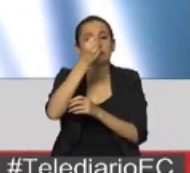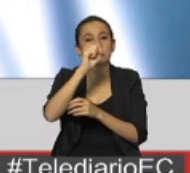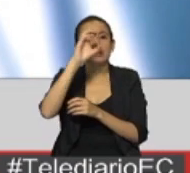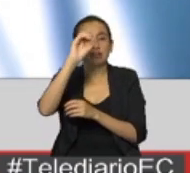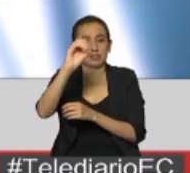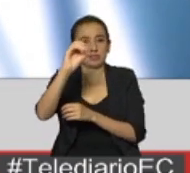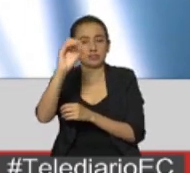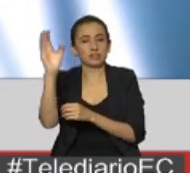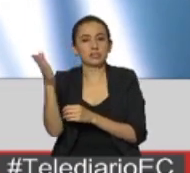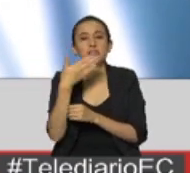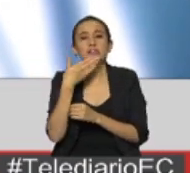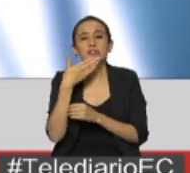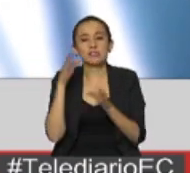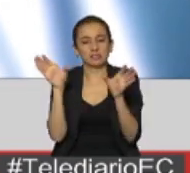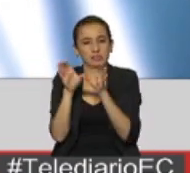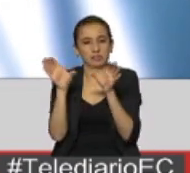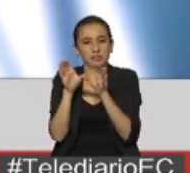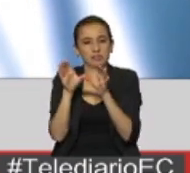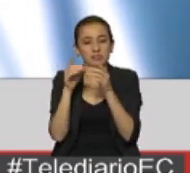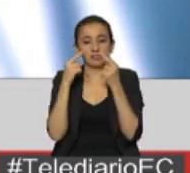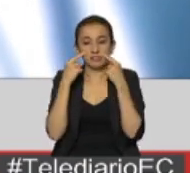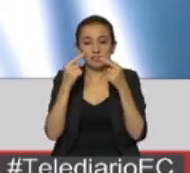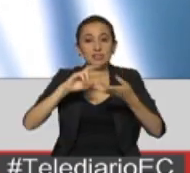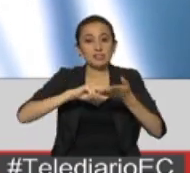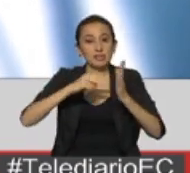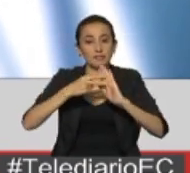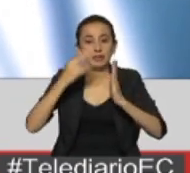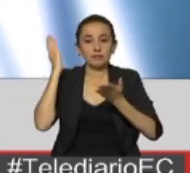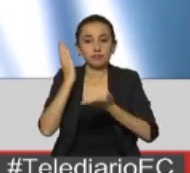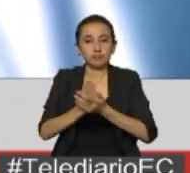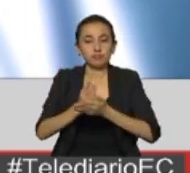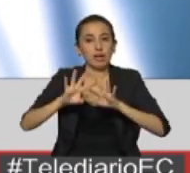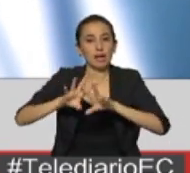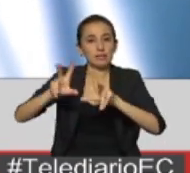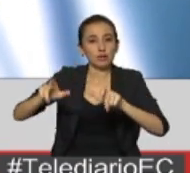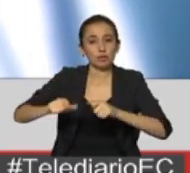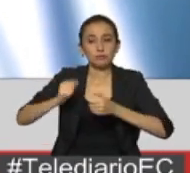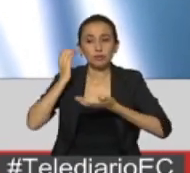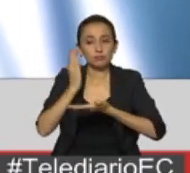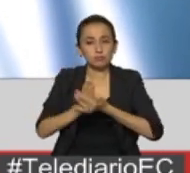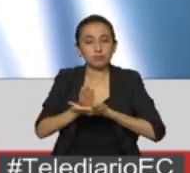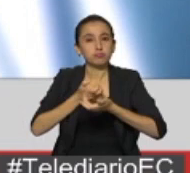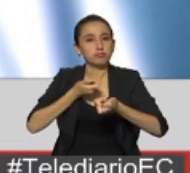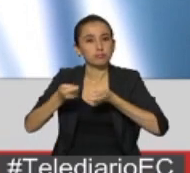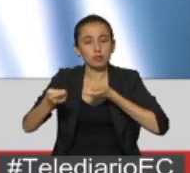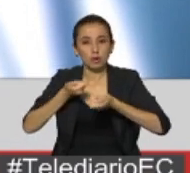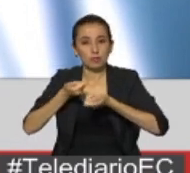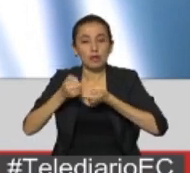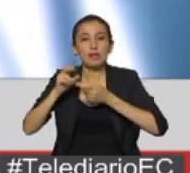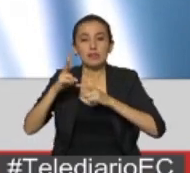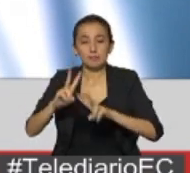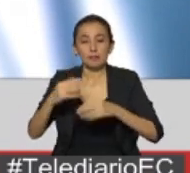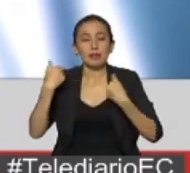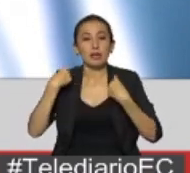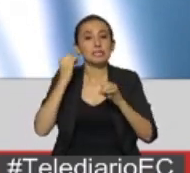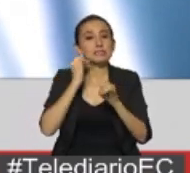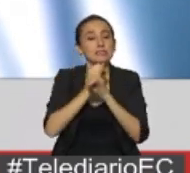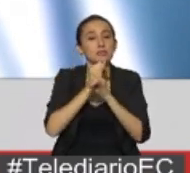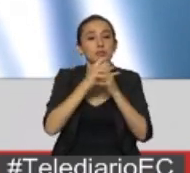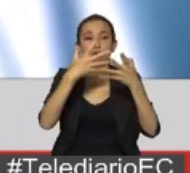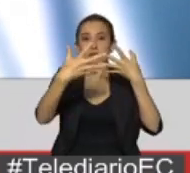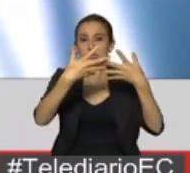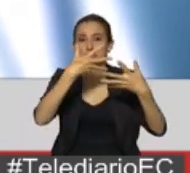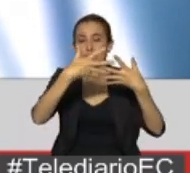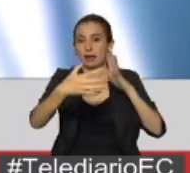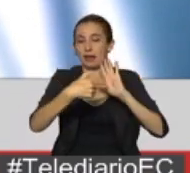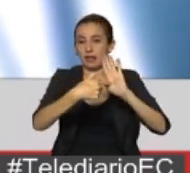es una ISO anticorrupción y justamente a favor de la transparencia. En ese sentido, estamos